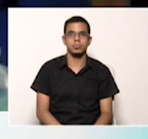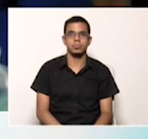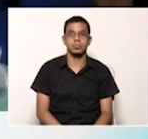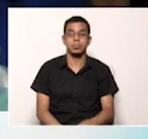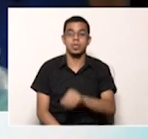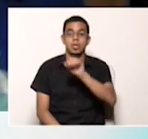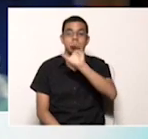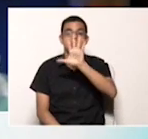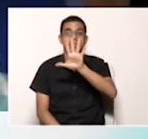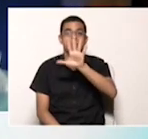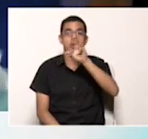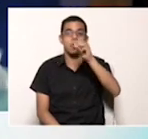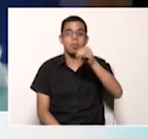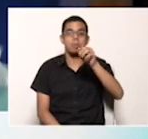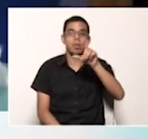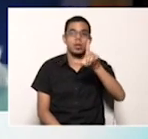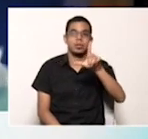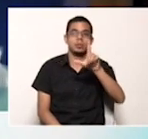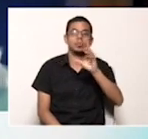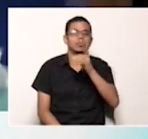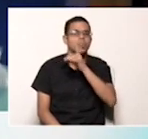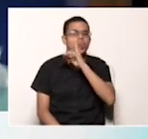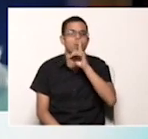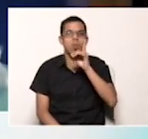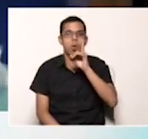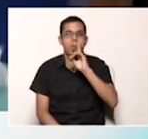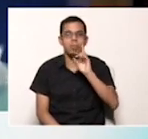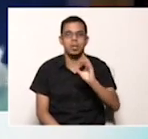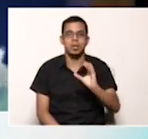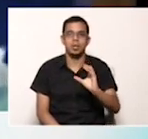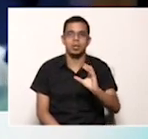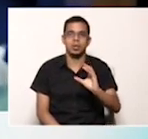...5 mililitros de glicerina,